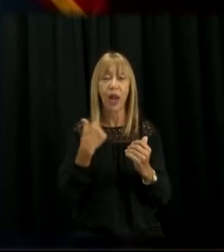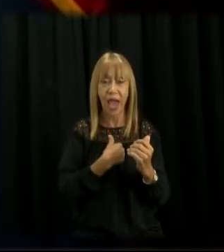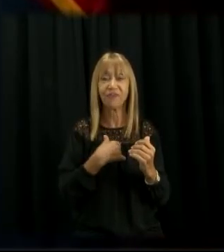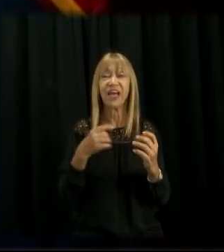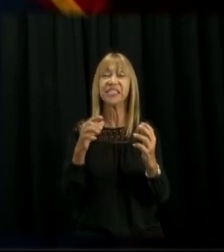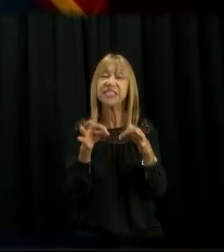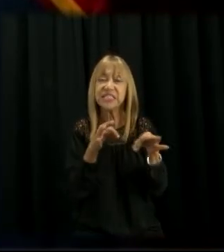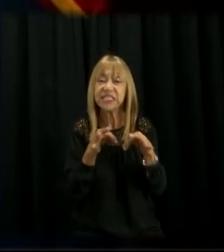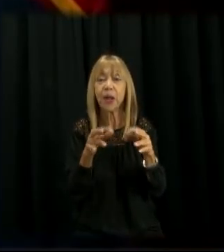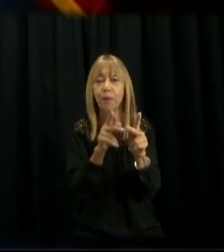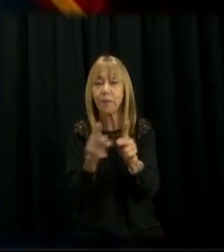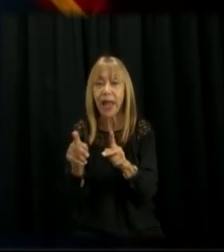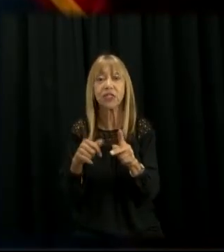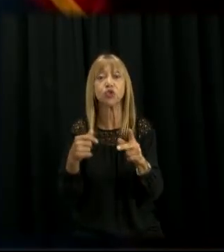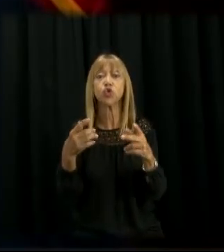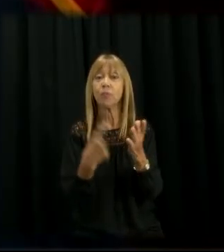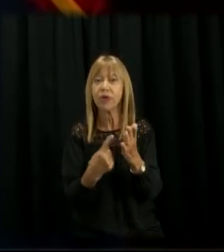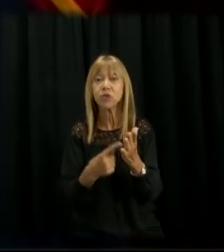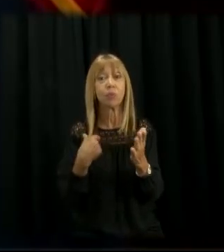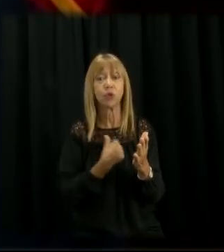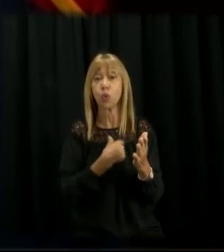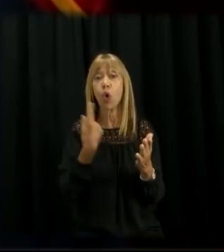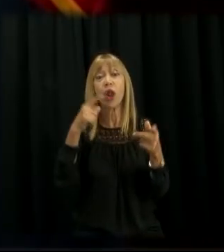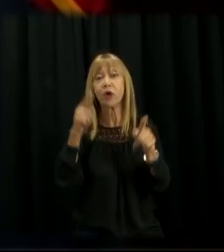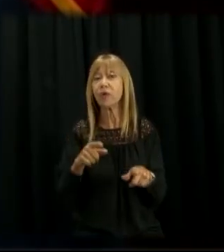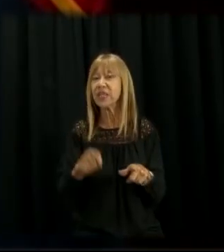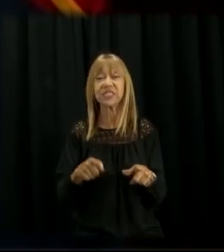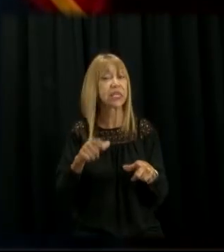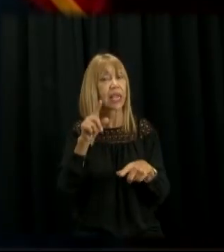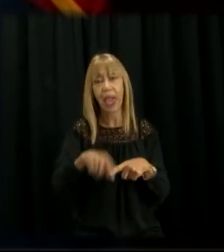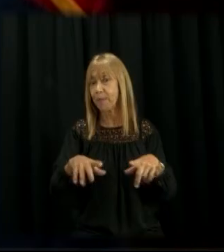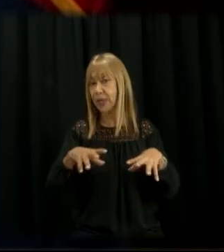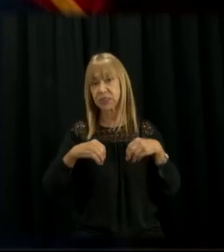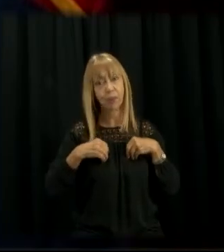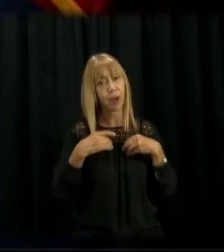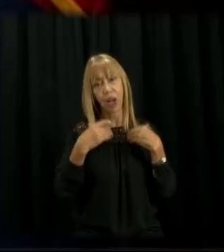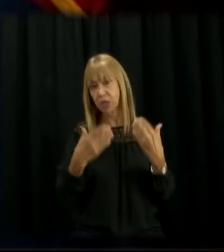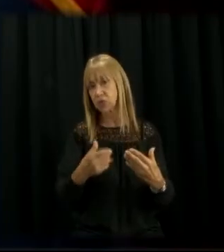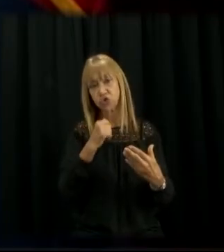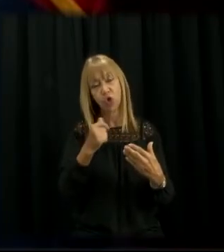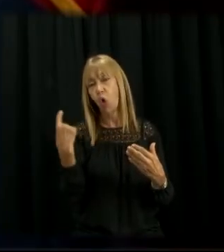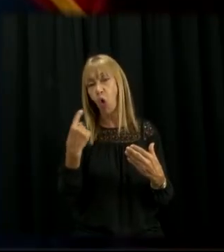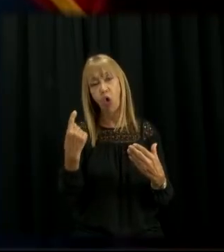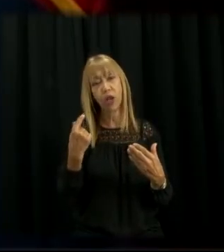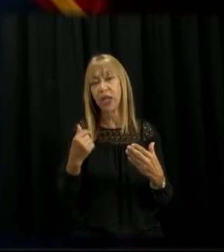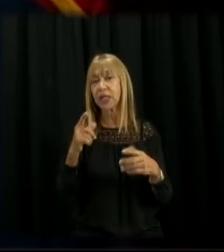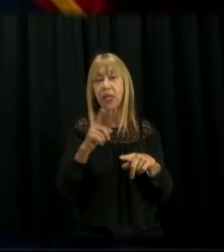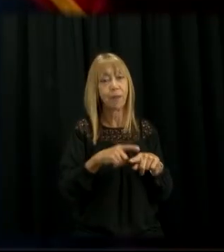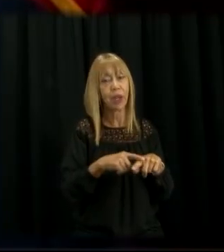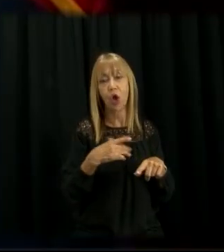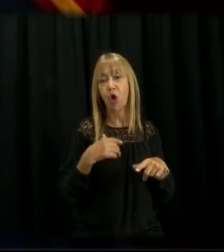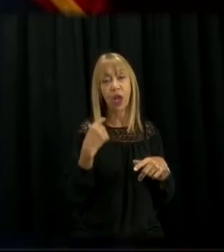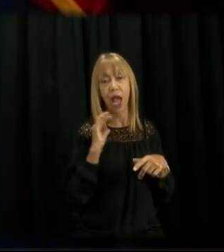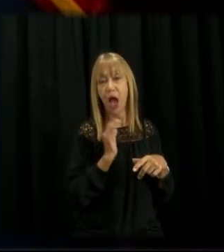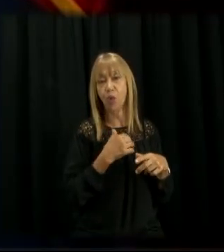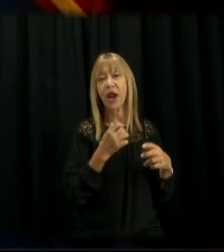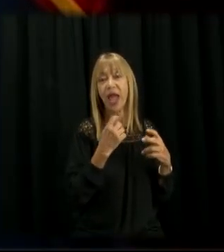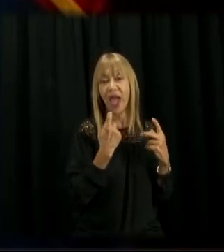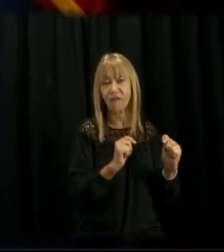y la Junta tendrá un plan detallado, según han mencionado, pues todos estamos de acuerdo, todos son inaceptables, pero no